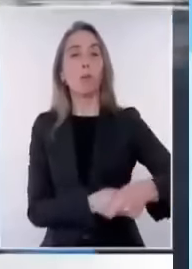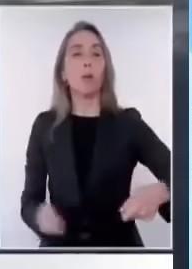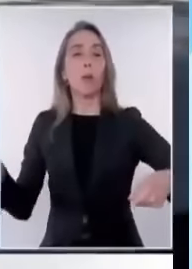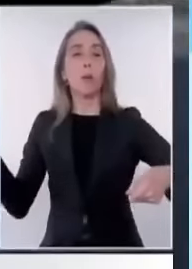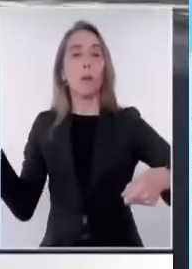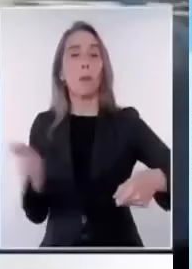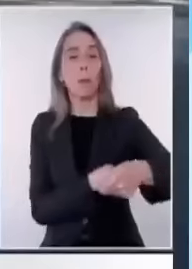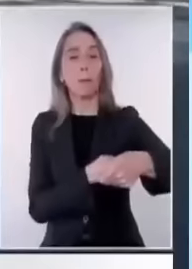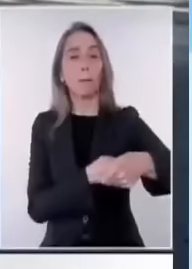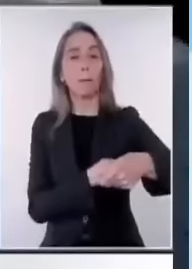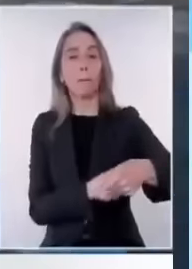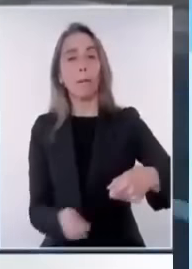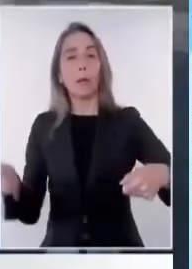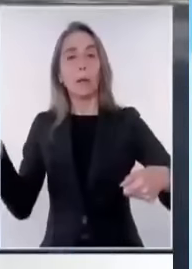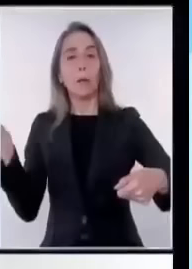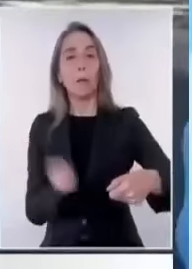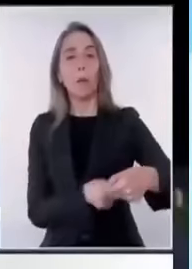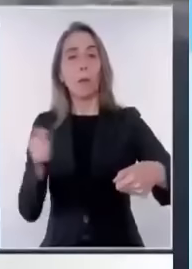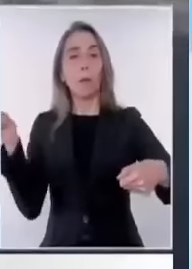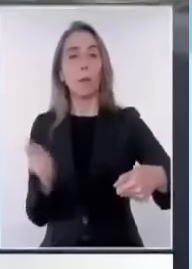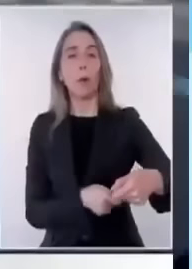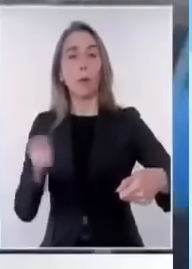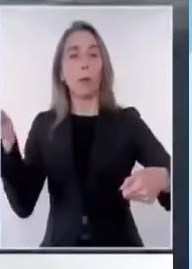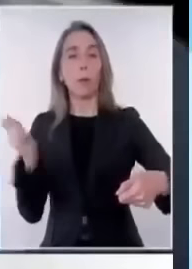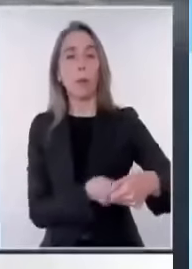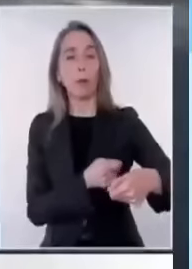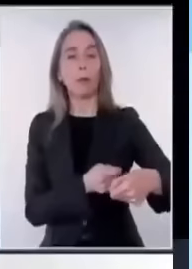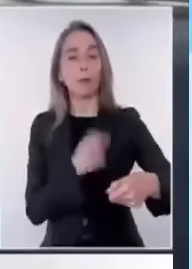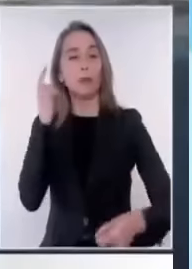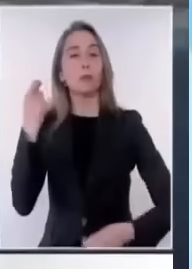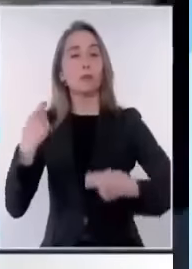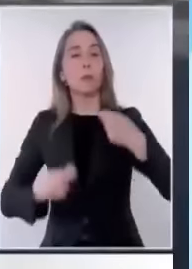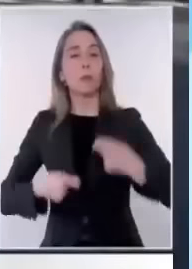Tenemos ahora con tambores.